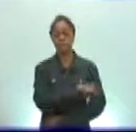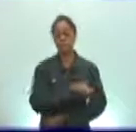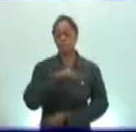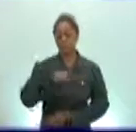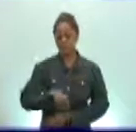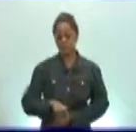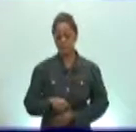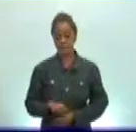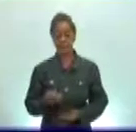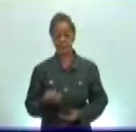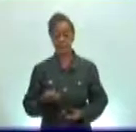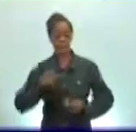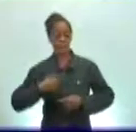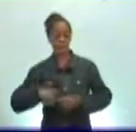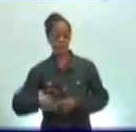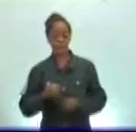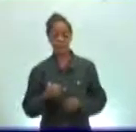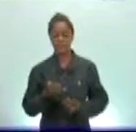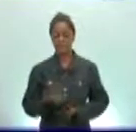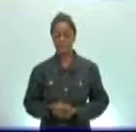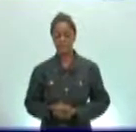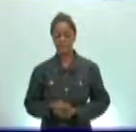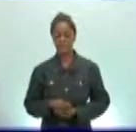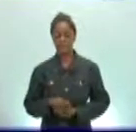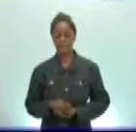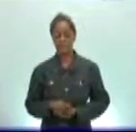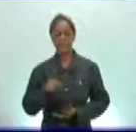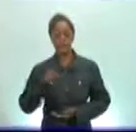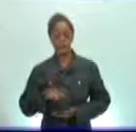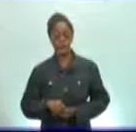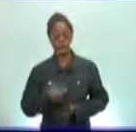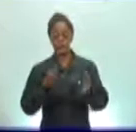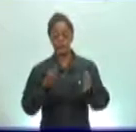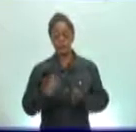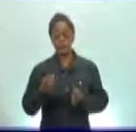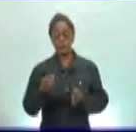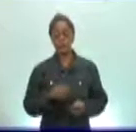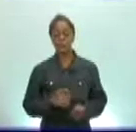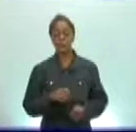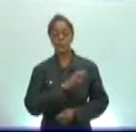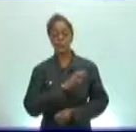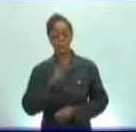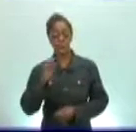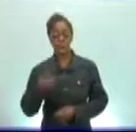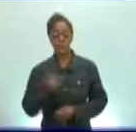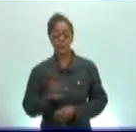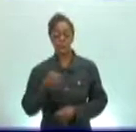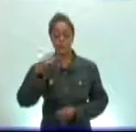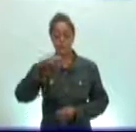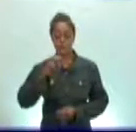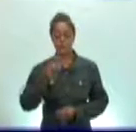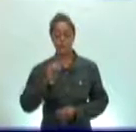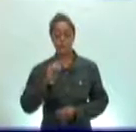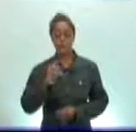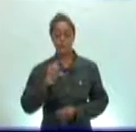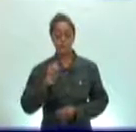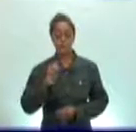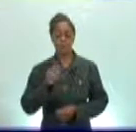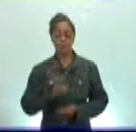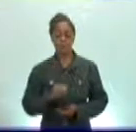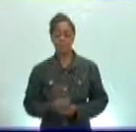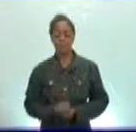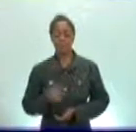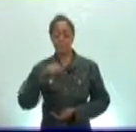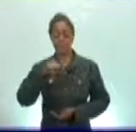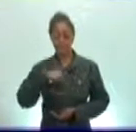esta fue otra de las características de este periodo de la República neocolonial.